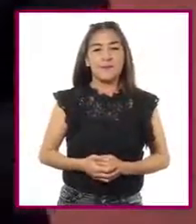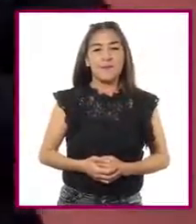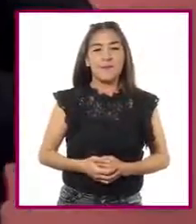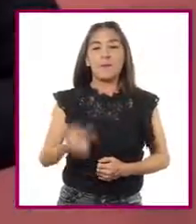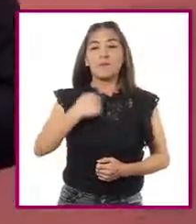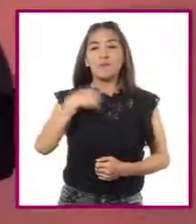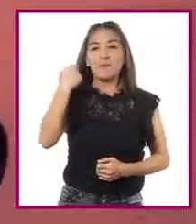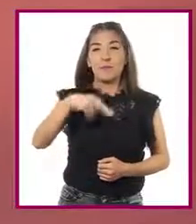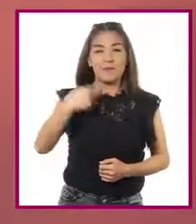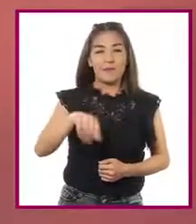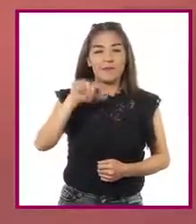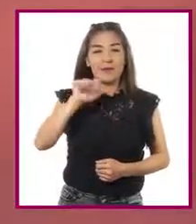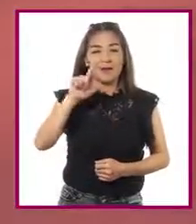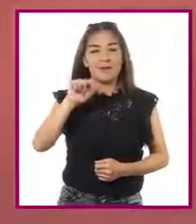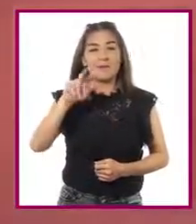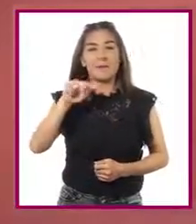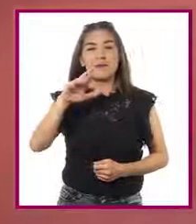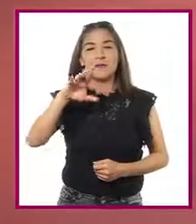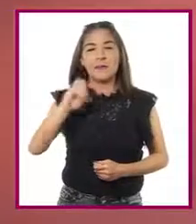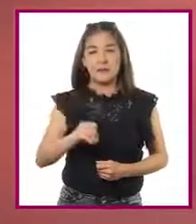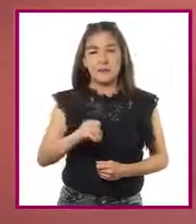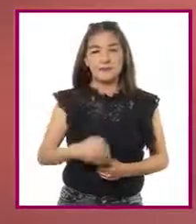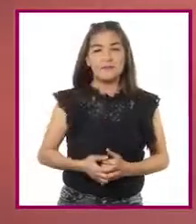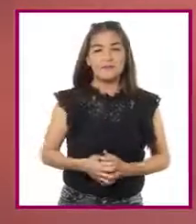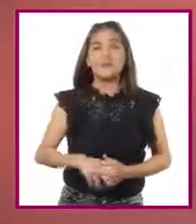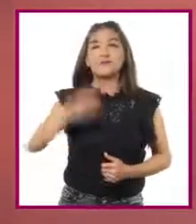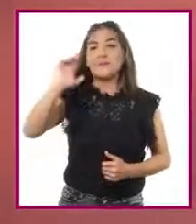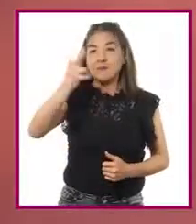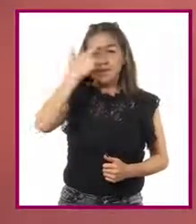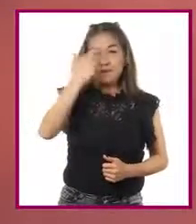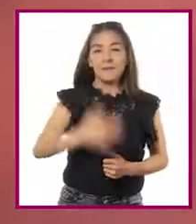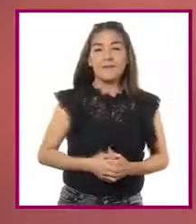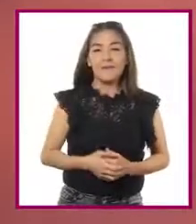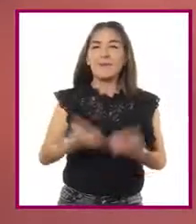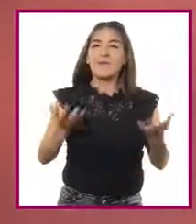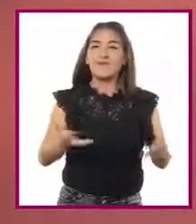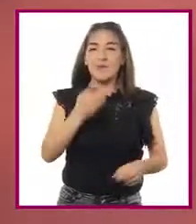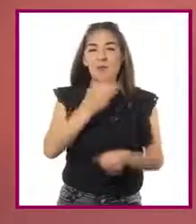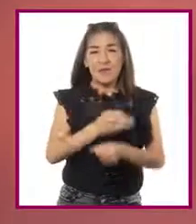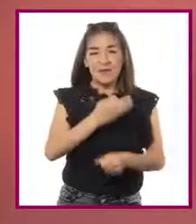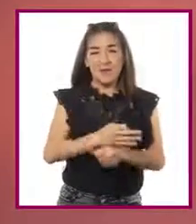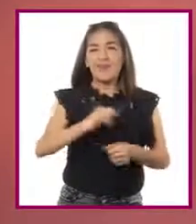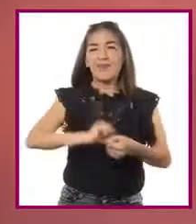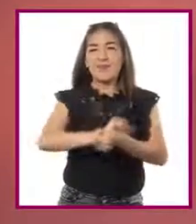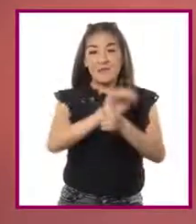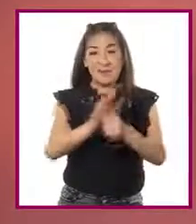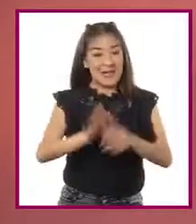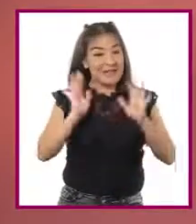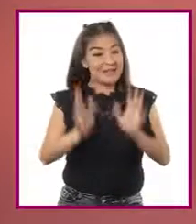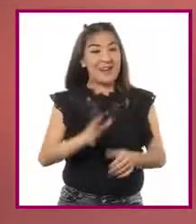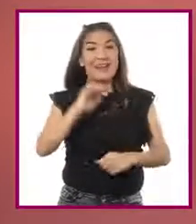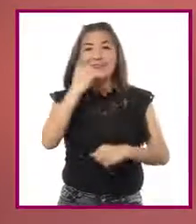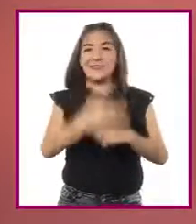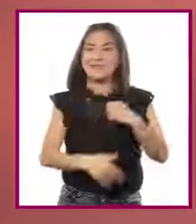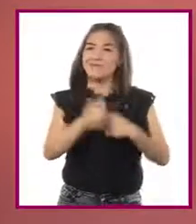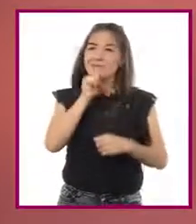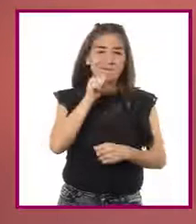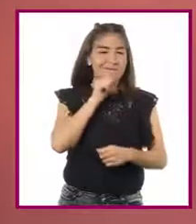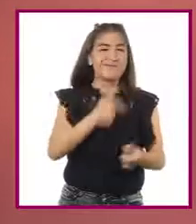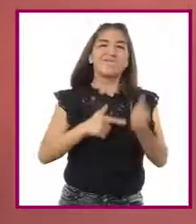Y el mío, Álvaro Fernando Calderón Calderón. Recuerden, lamentablemente la emergencia sanitaria no ha terminado. Cuídense